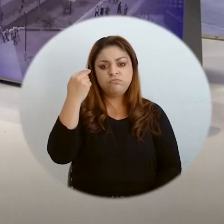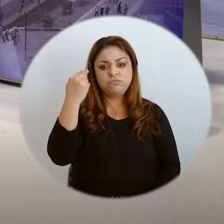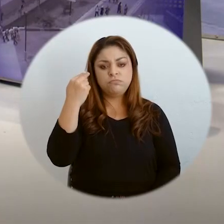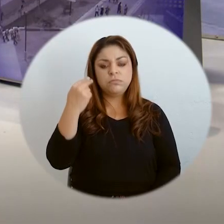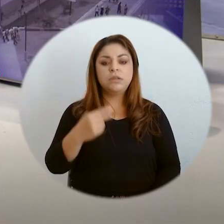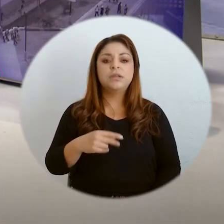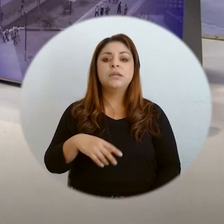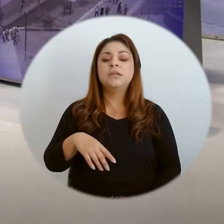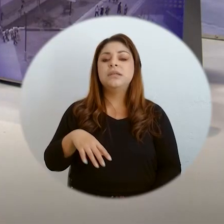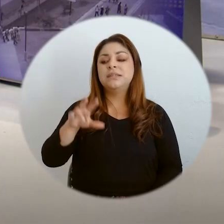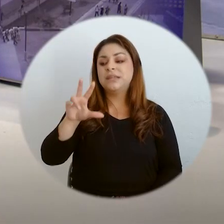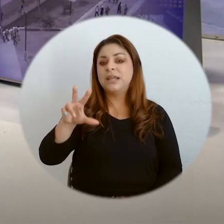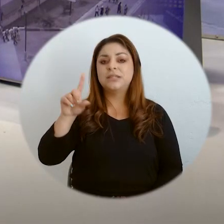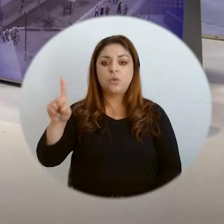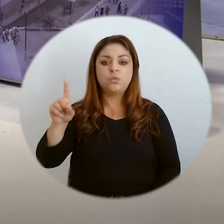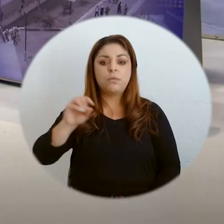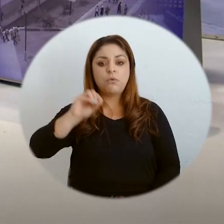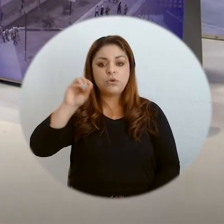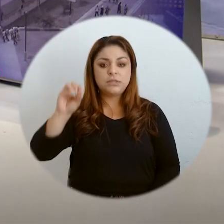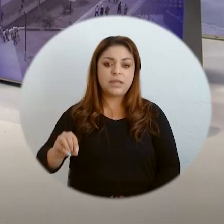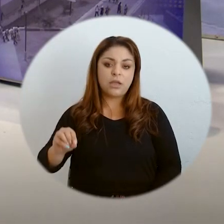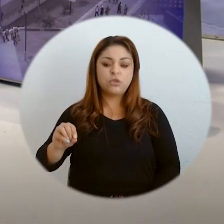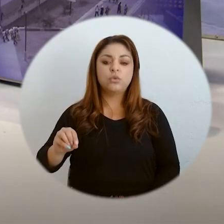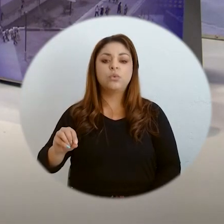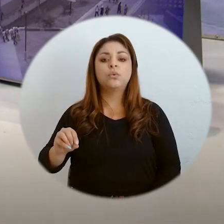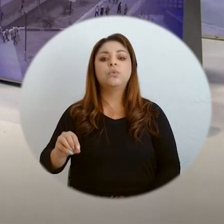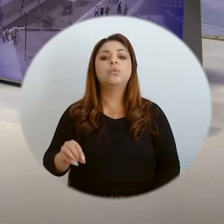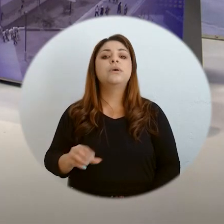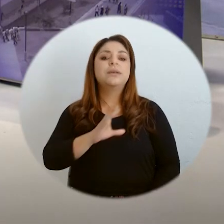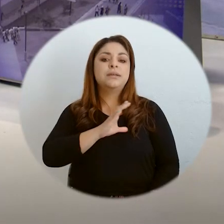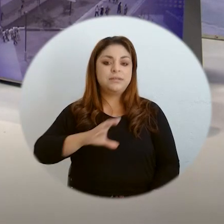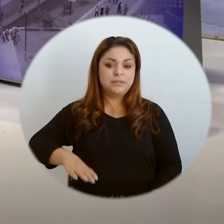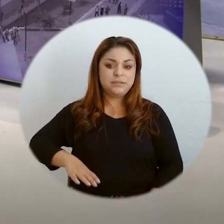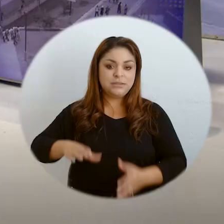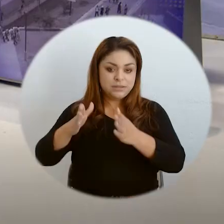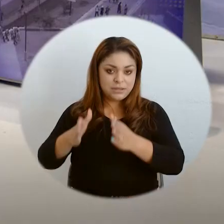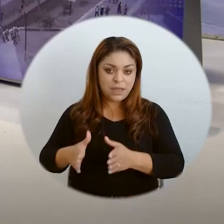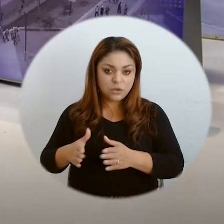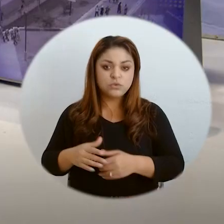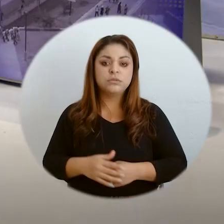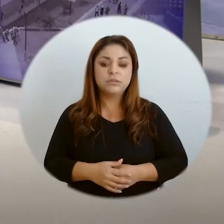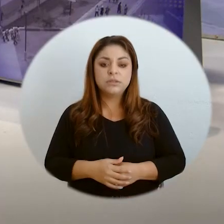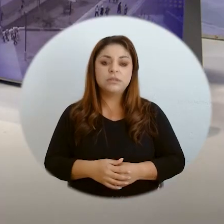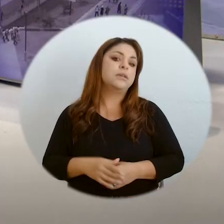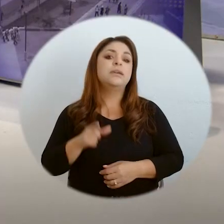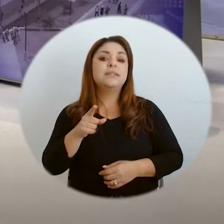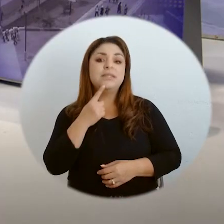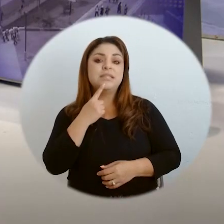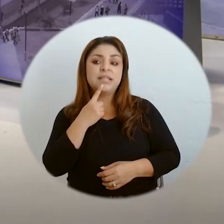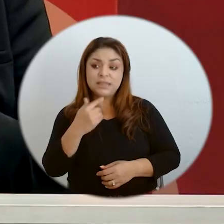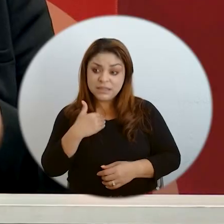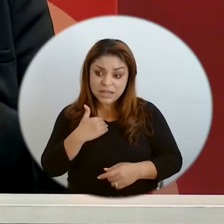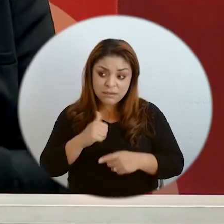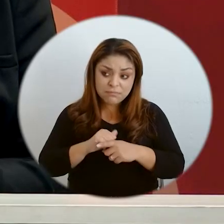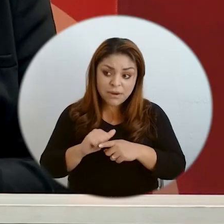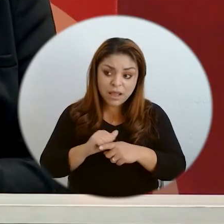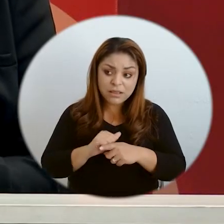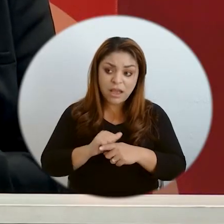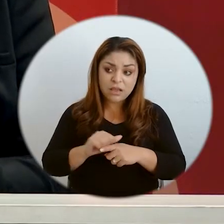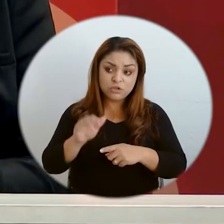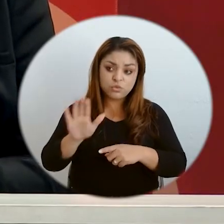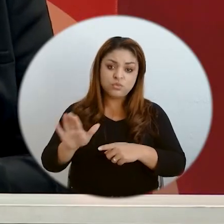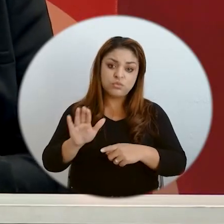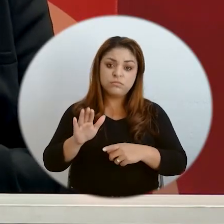ser católicos practicantes y un 31% evangélicos. Nos dice además que tienen prácticas específicas